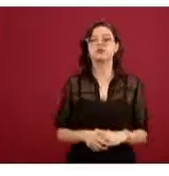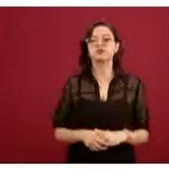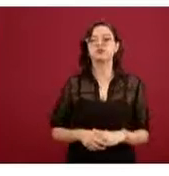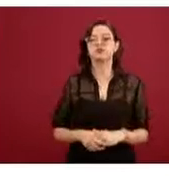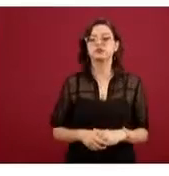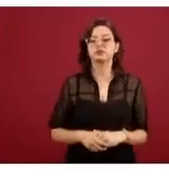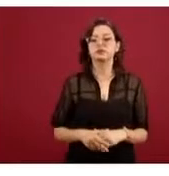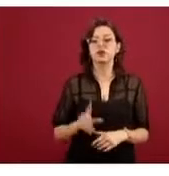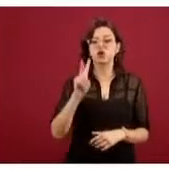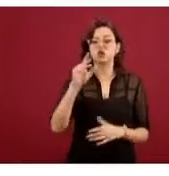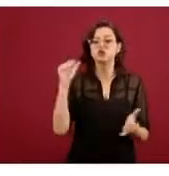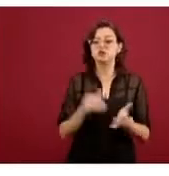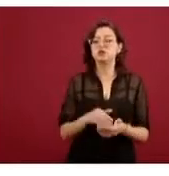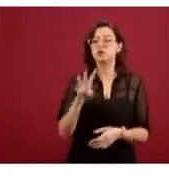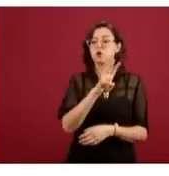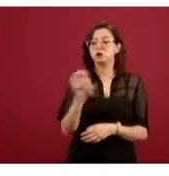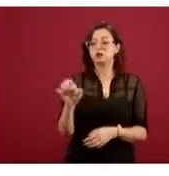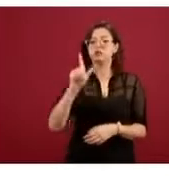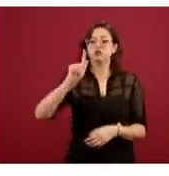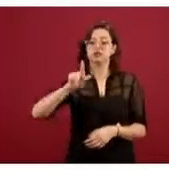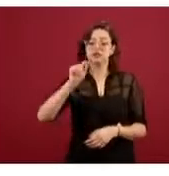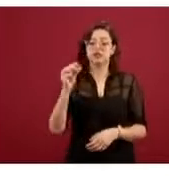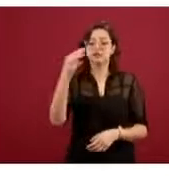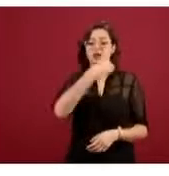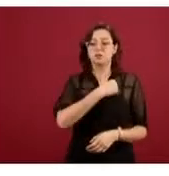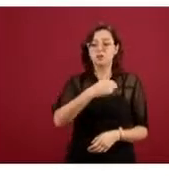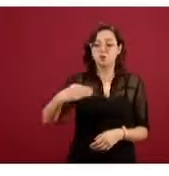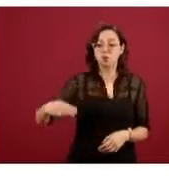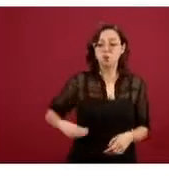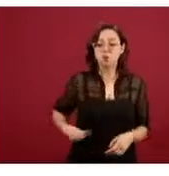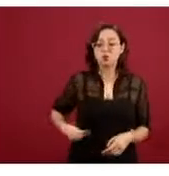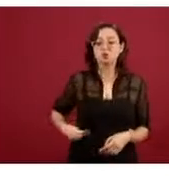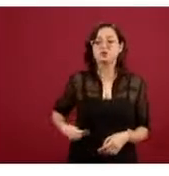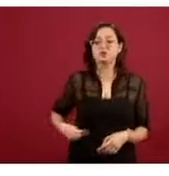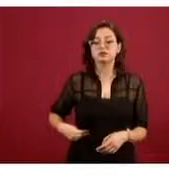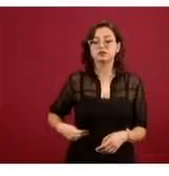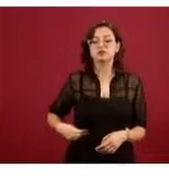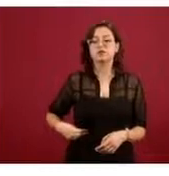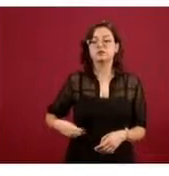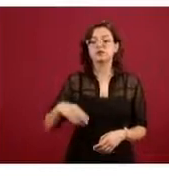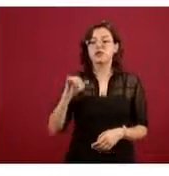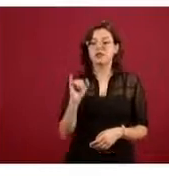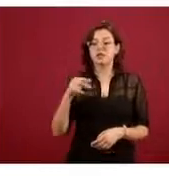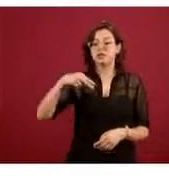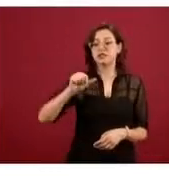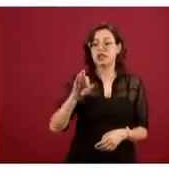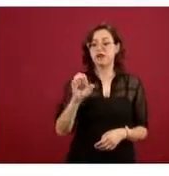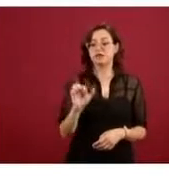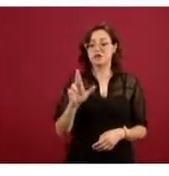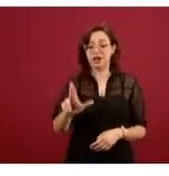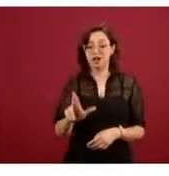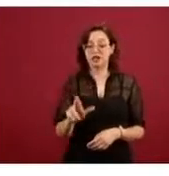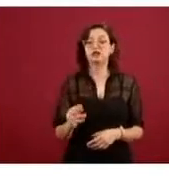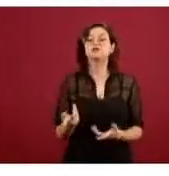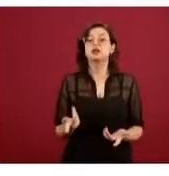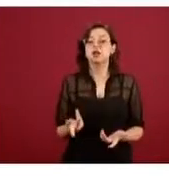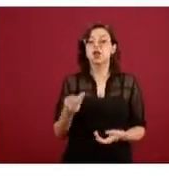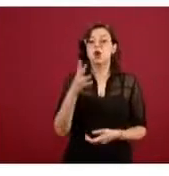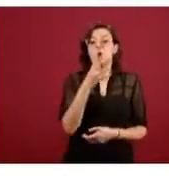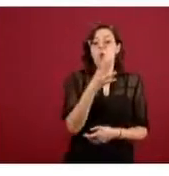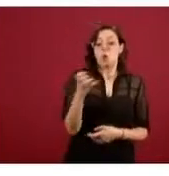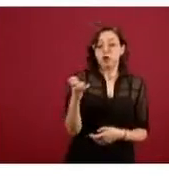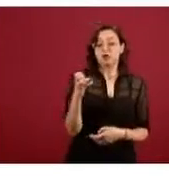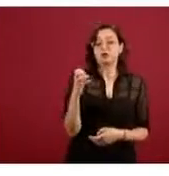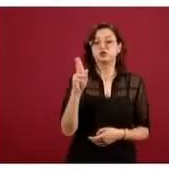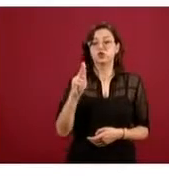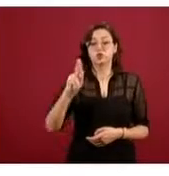los 2.470 municipios que están reportados en el INAFED, son 483, es decir,